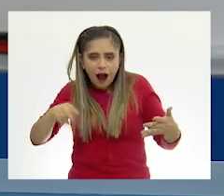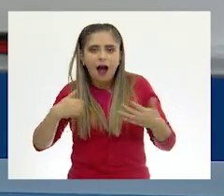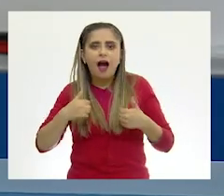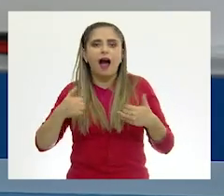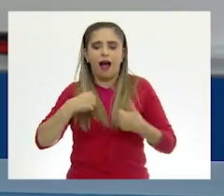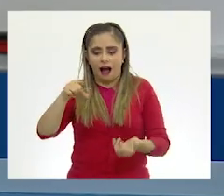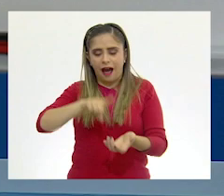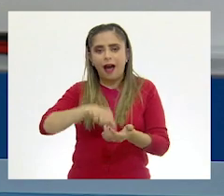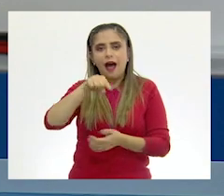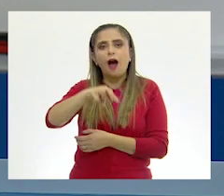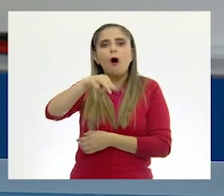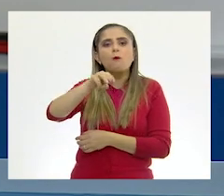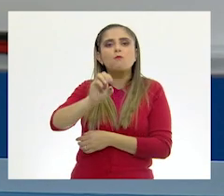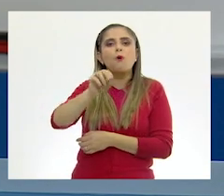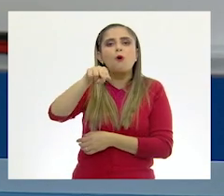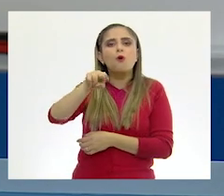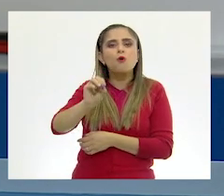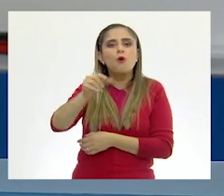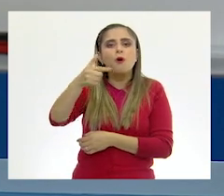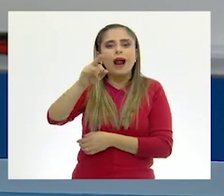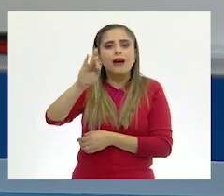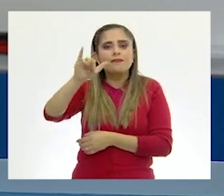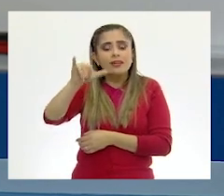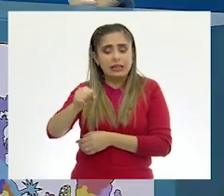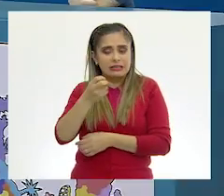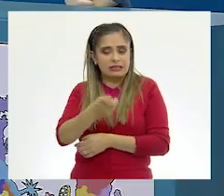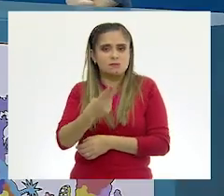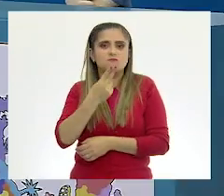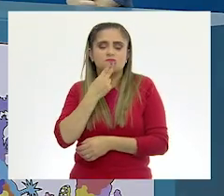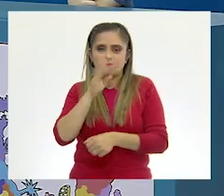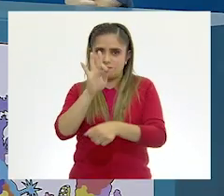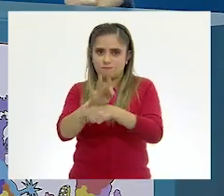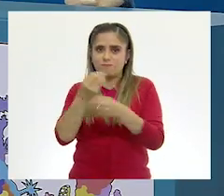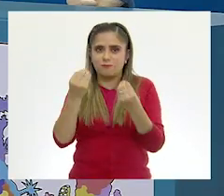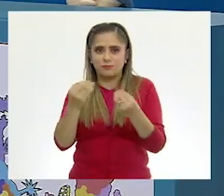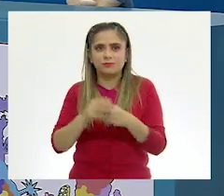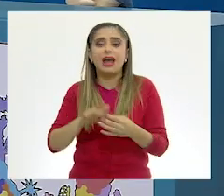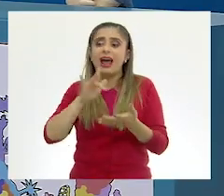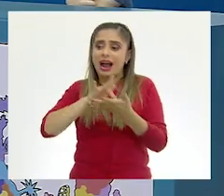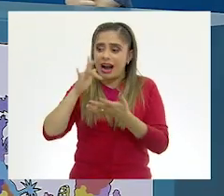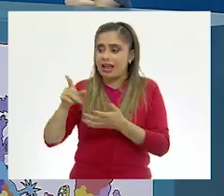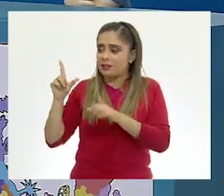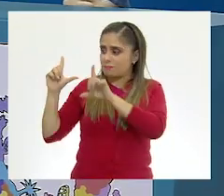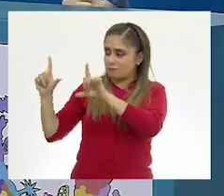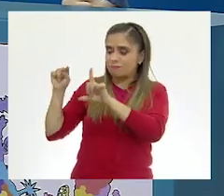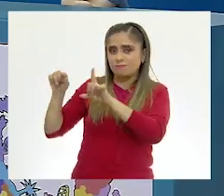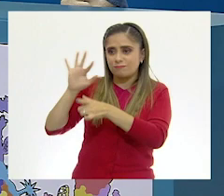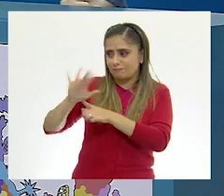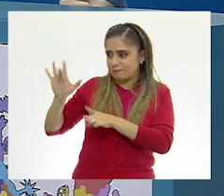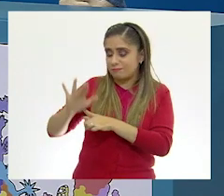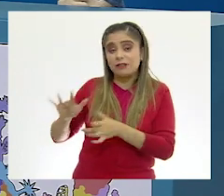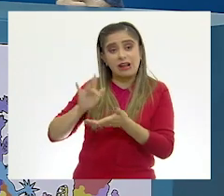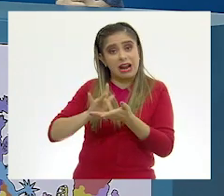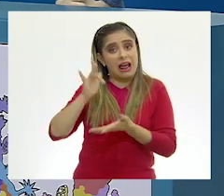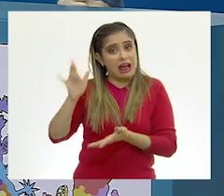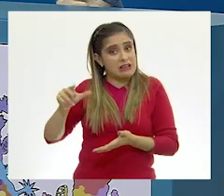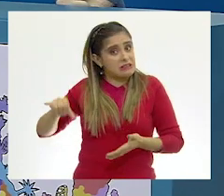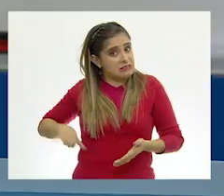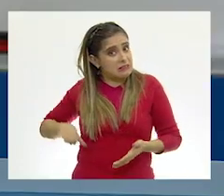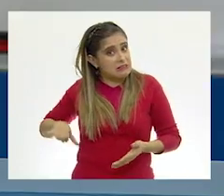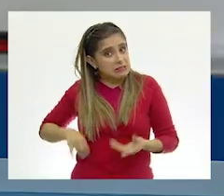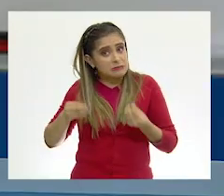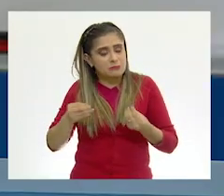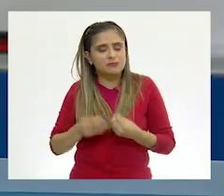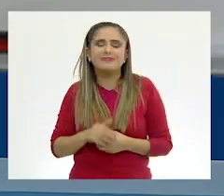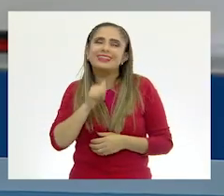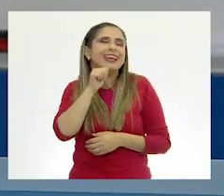¡Excelente! Las monografías son muy útiles. Gracias por compartirnos tu monografía, Raulito. Estuvo muy interesante. De